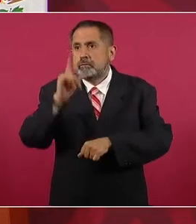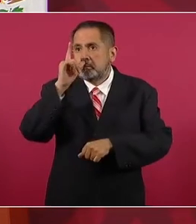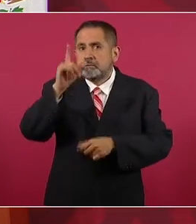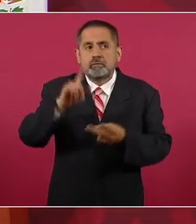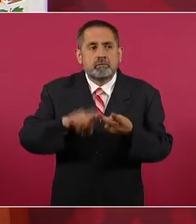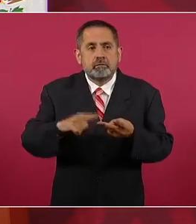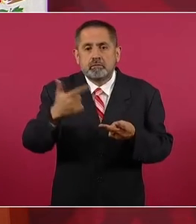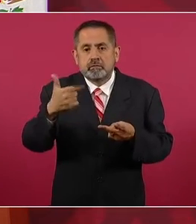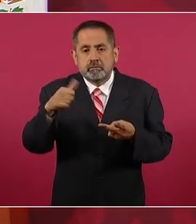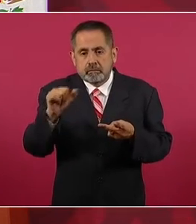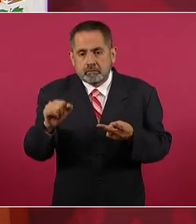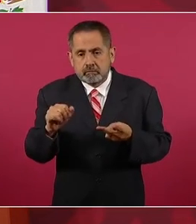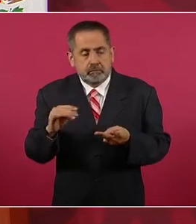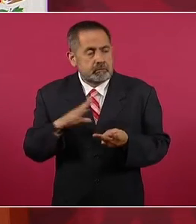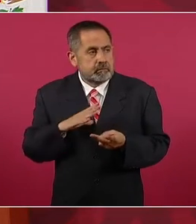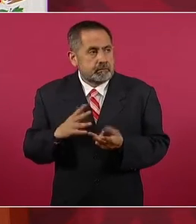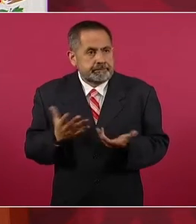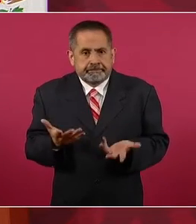gas.